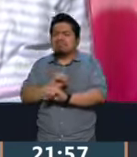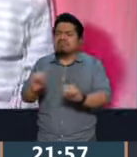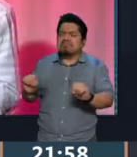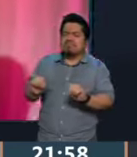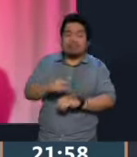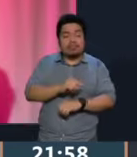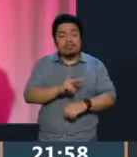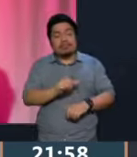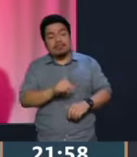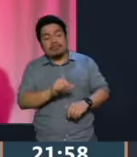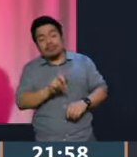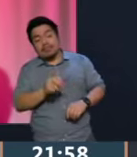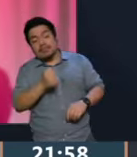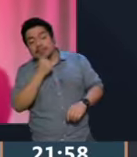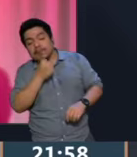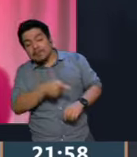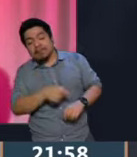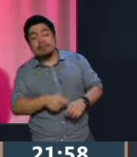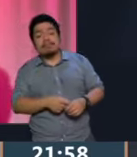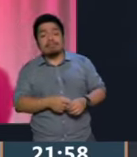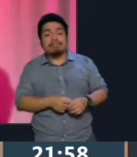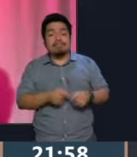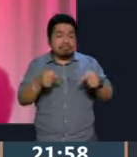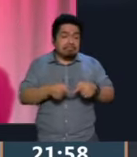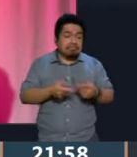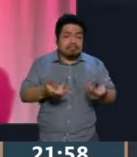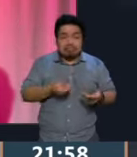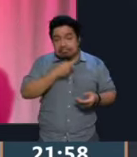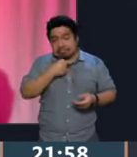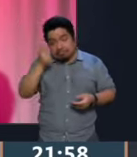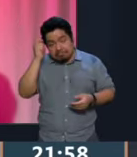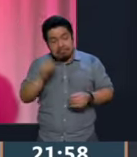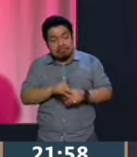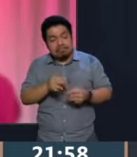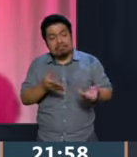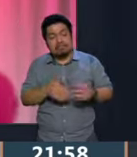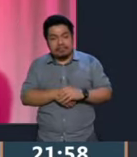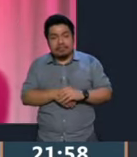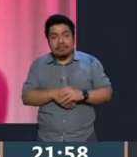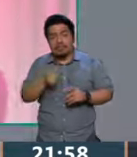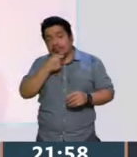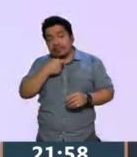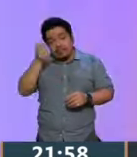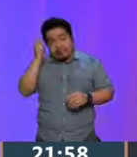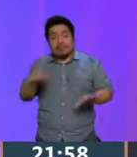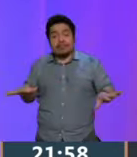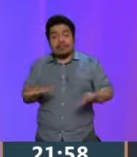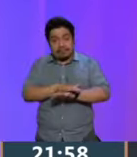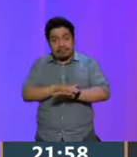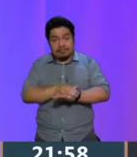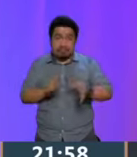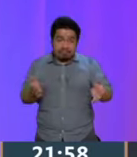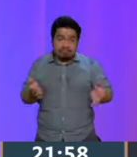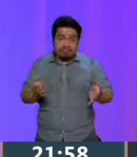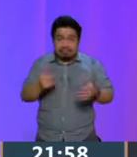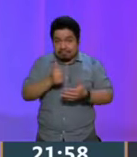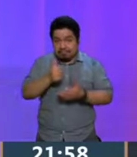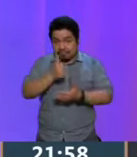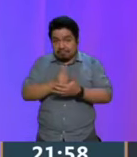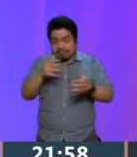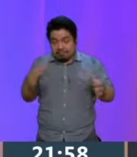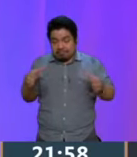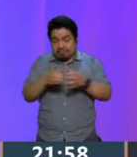Vani, en 30 segundos, ¿cómo definirías esta elección? Pues, ¿esta campaña también? Pues definitivamente como la campaña del cambio. Viene la ciudad